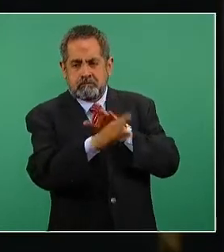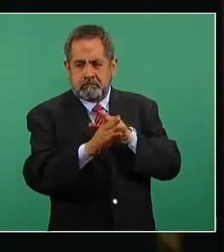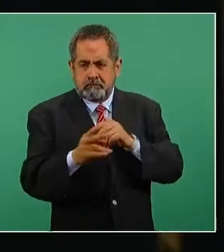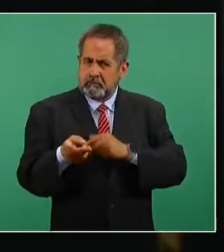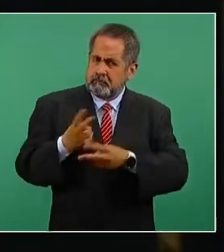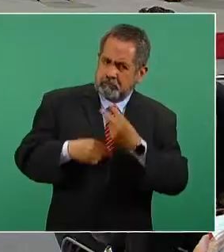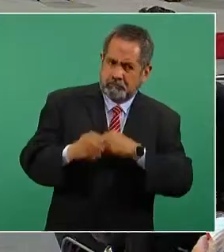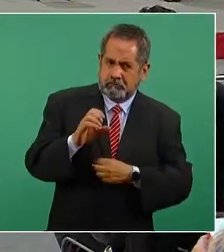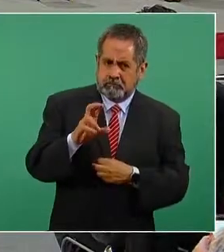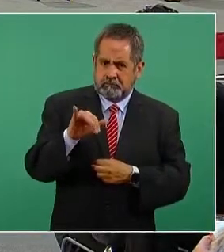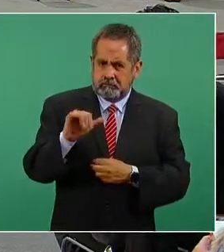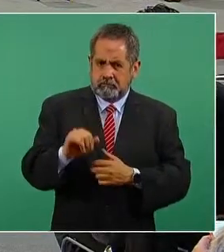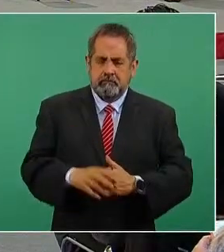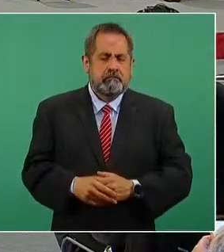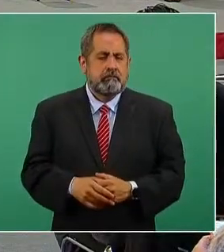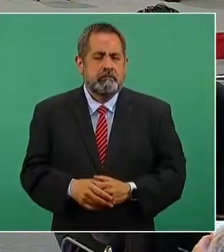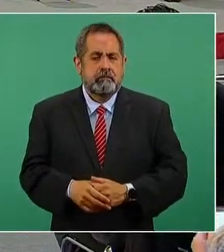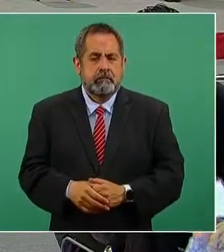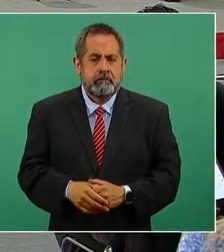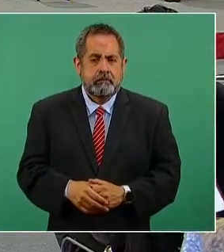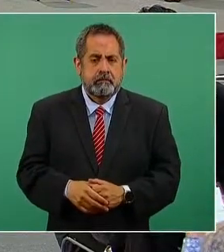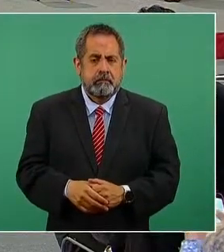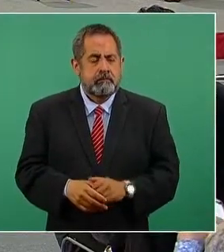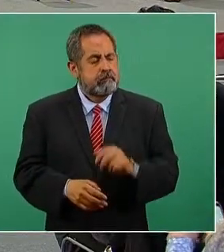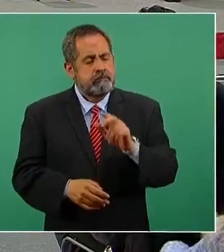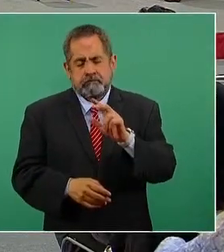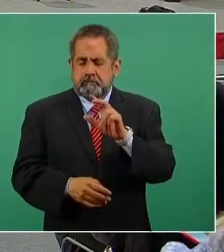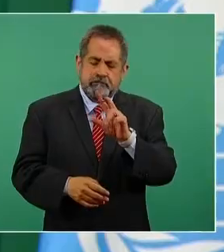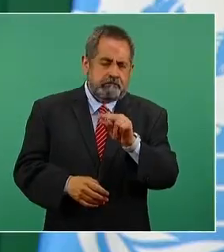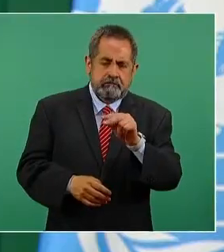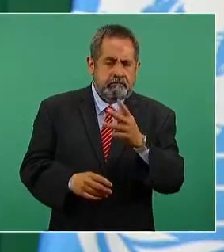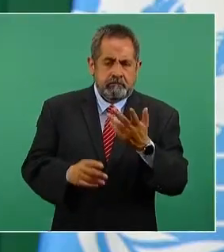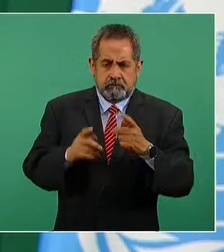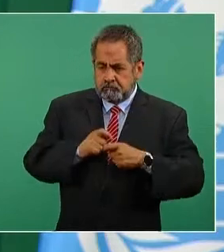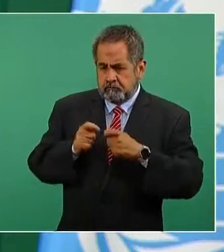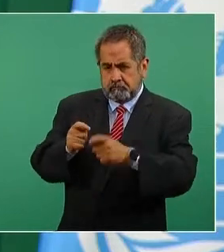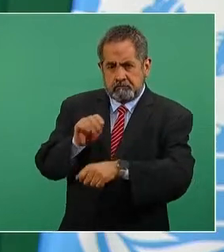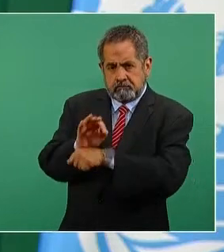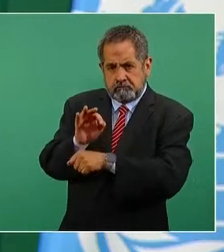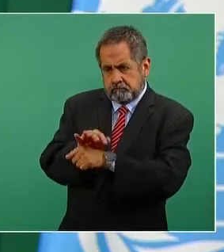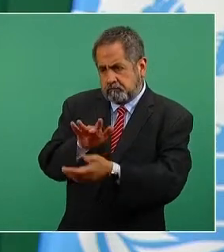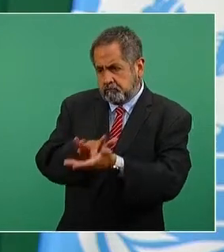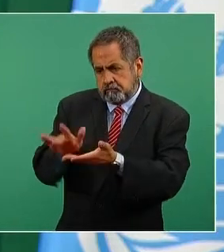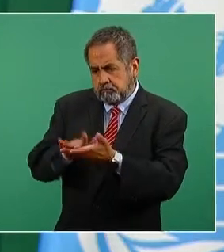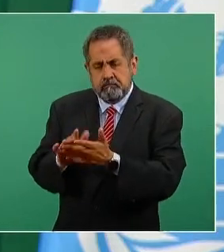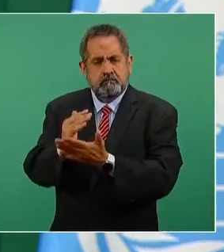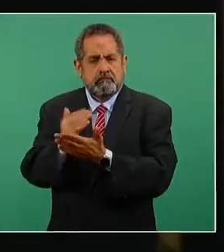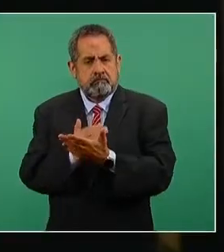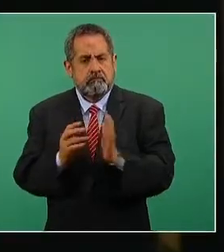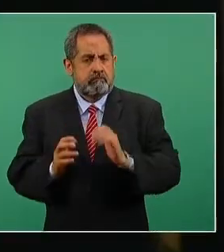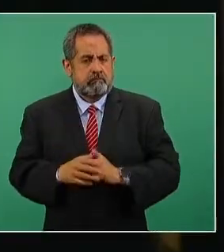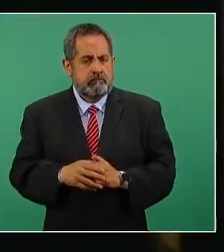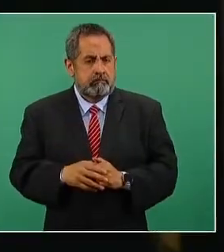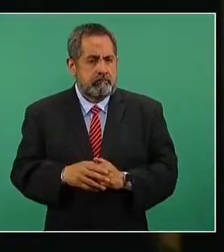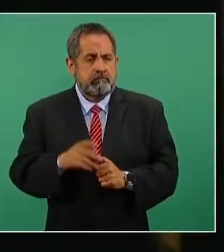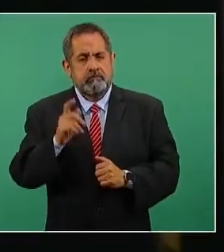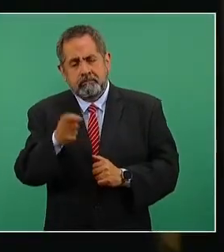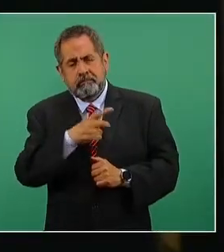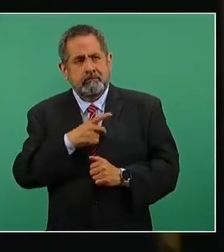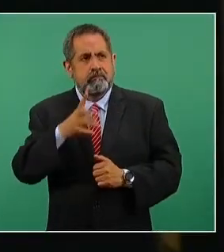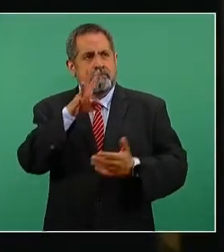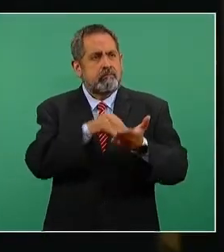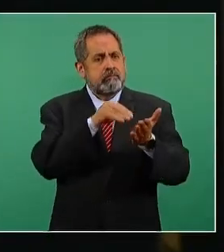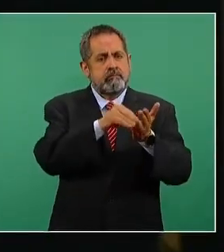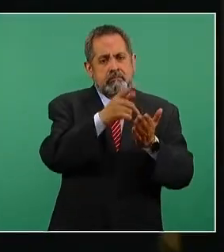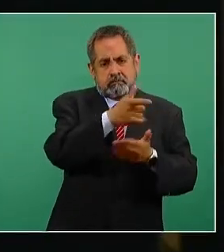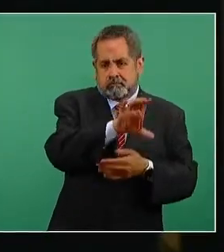esta situación? Pues no, si hay una respuesta como la que estamos proponiendo. ¿Tendrían ya que invertir los 4,000 millones de dólares que